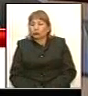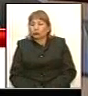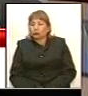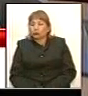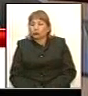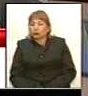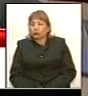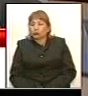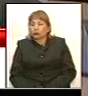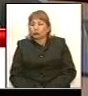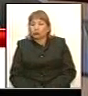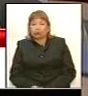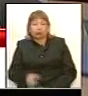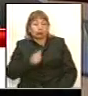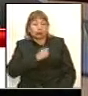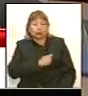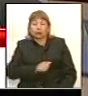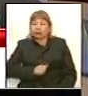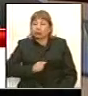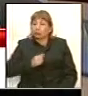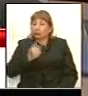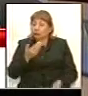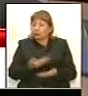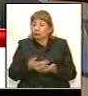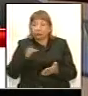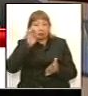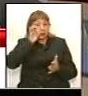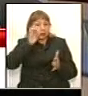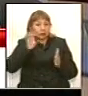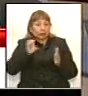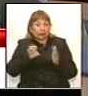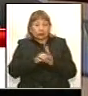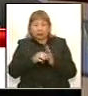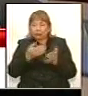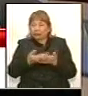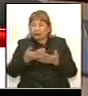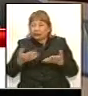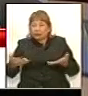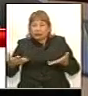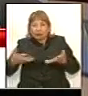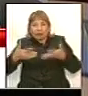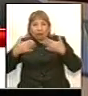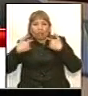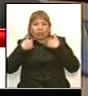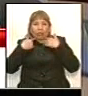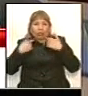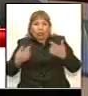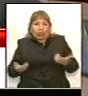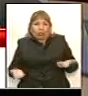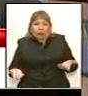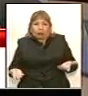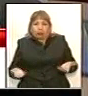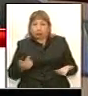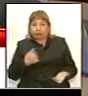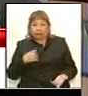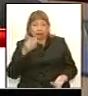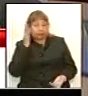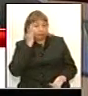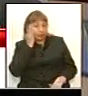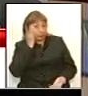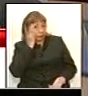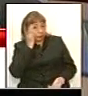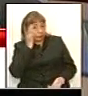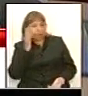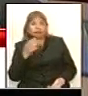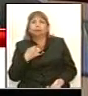Y lamento también que toda esta experiencia que ellos están acumulando se pueda perder. Yo me he enterado, señor, que hay